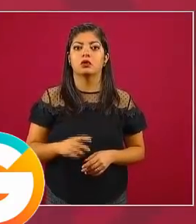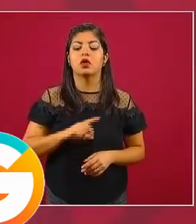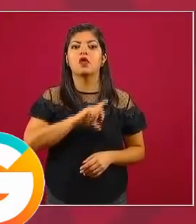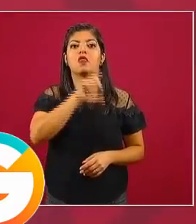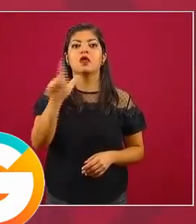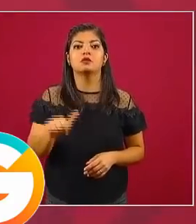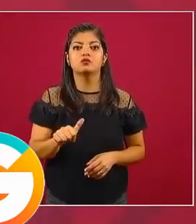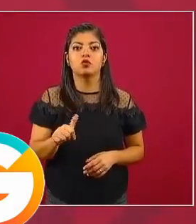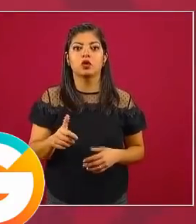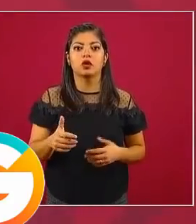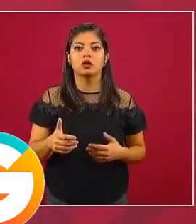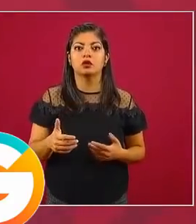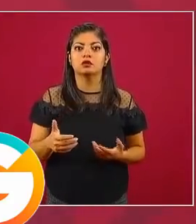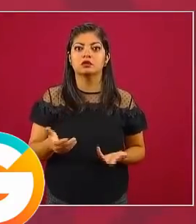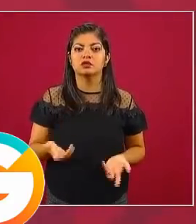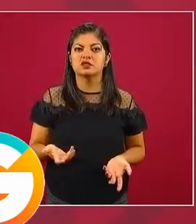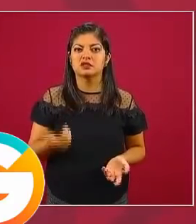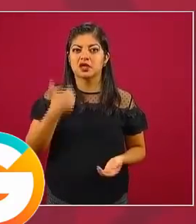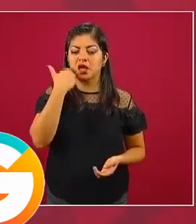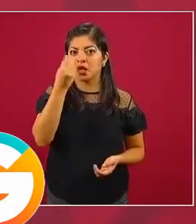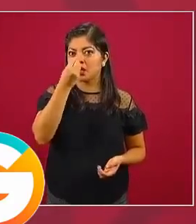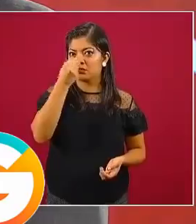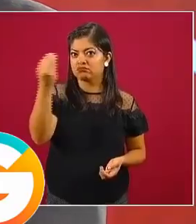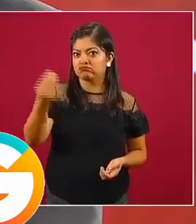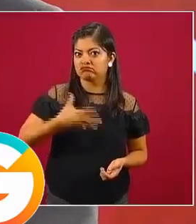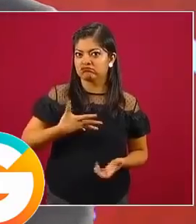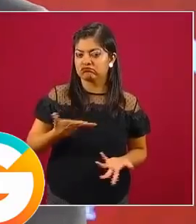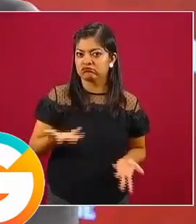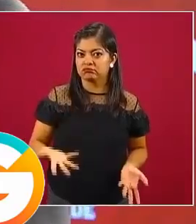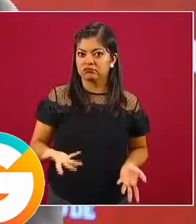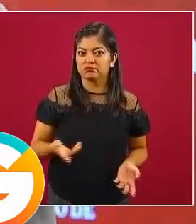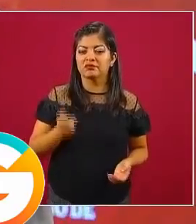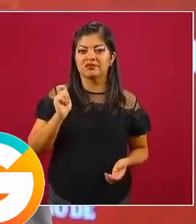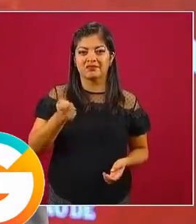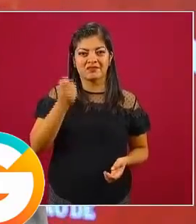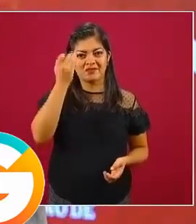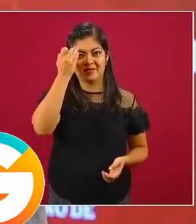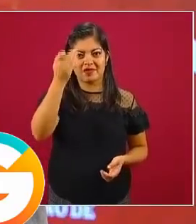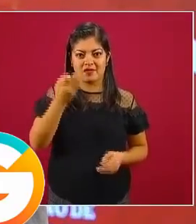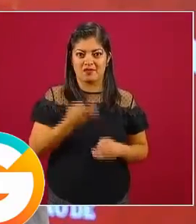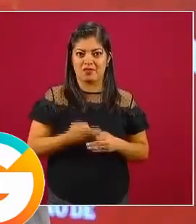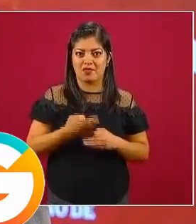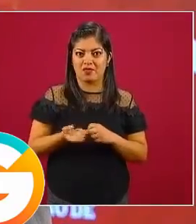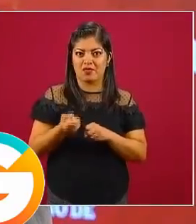buscan que nos vaya mal en el manejo de la pandemia,